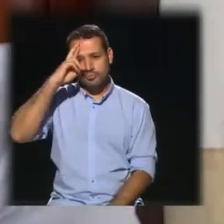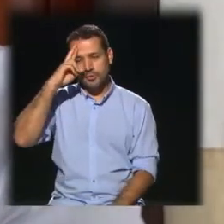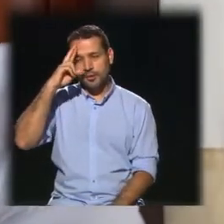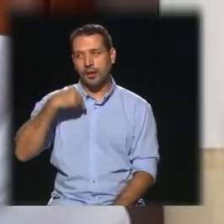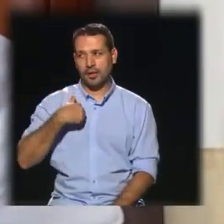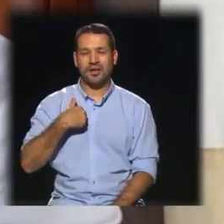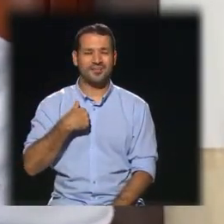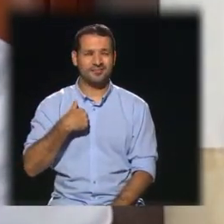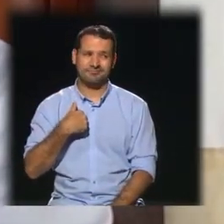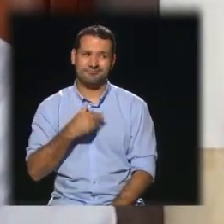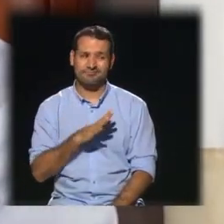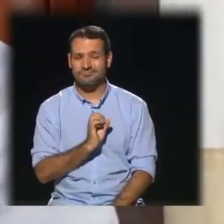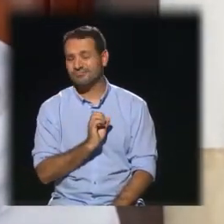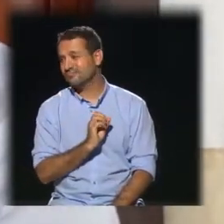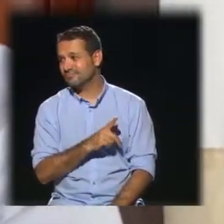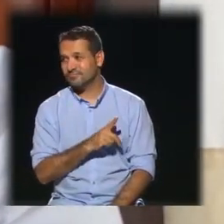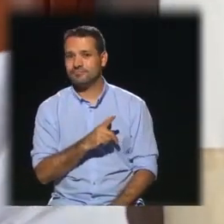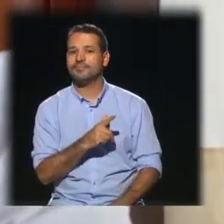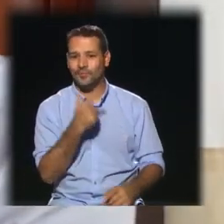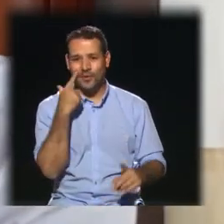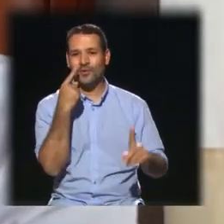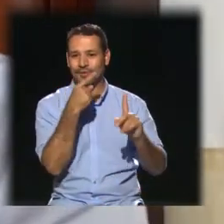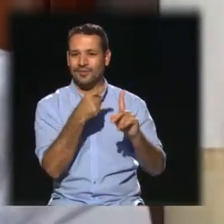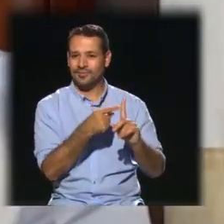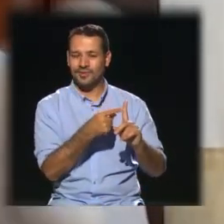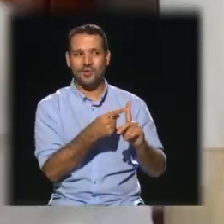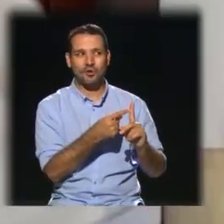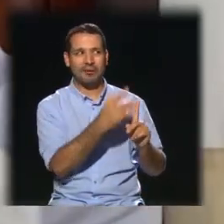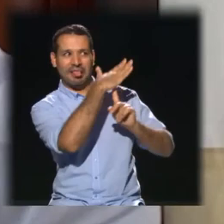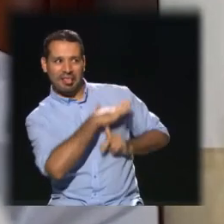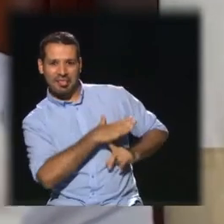Ah, me mareó este man. Exactamente, eso se trata. Ad nauseabundum. Ja,